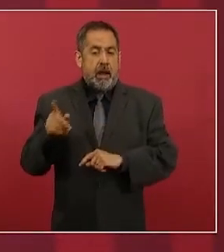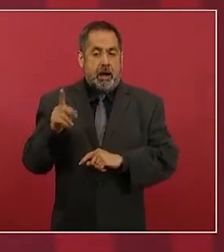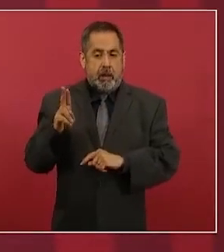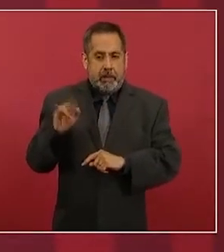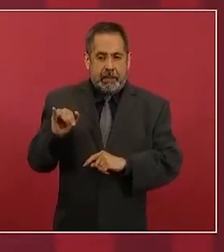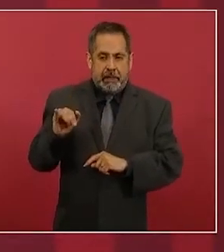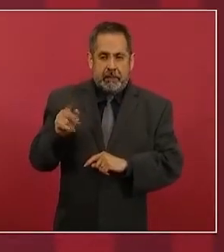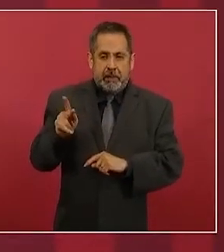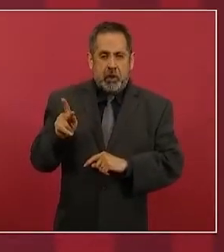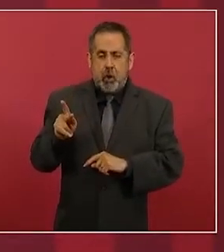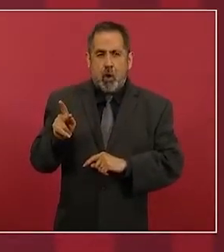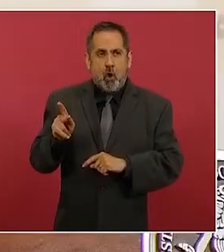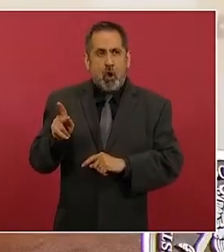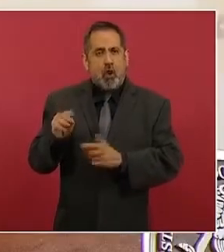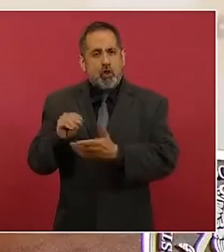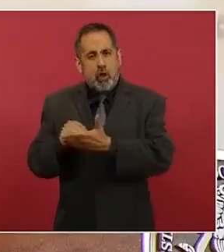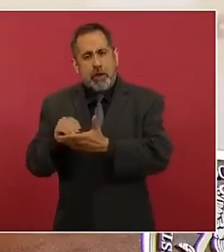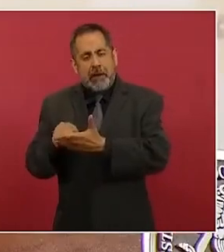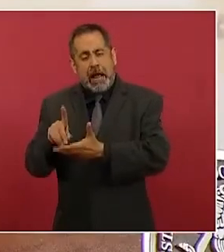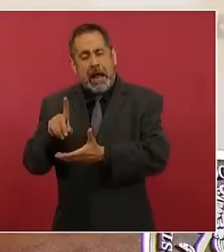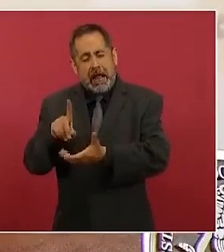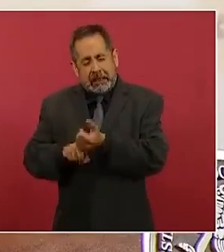pero todavía no abandona